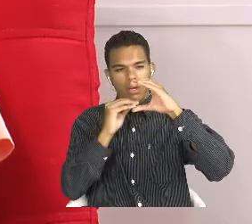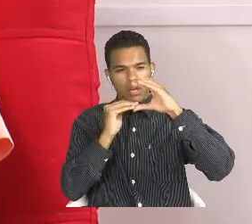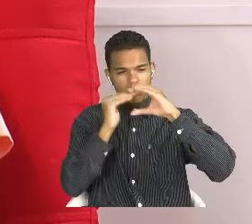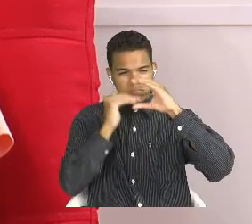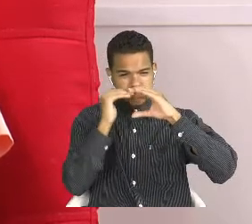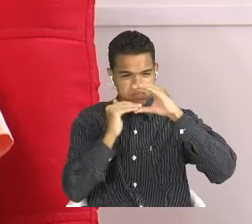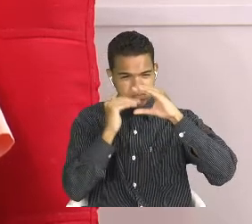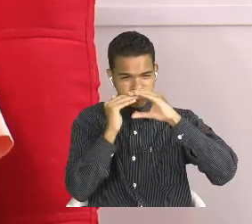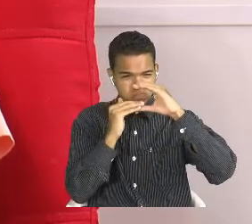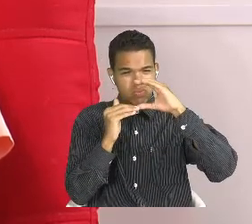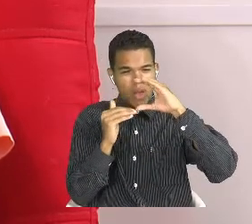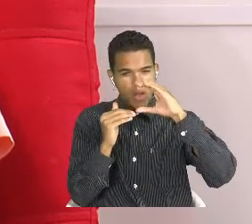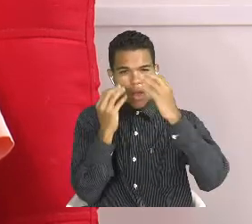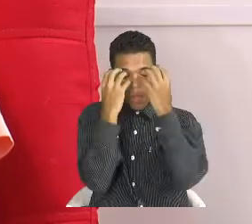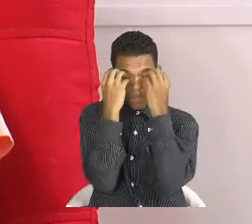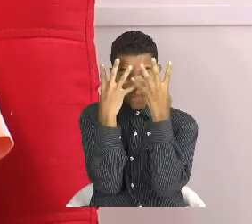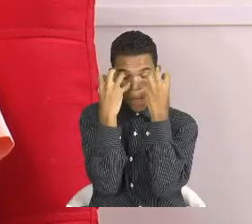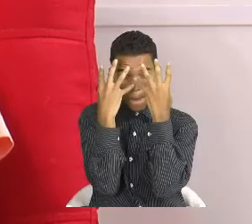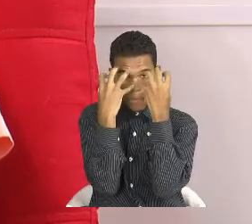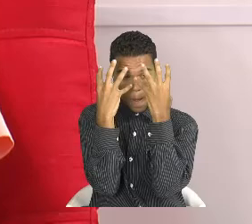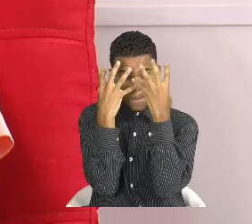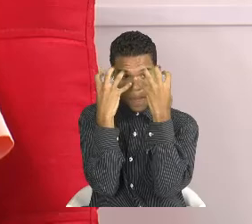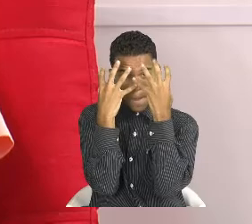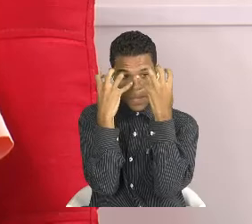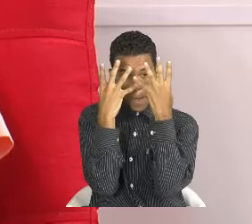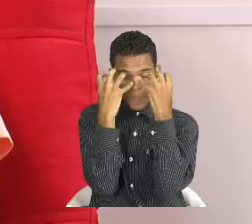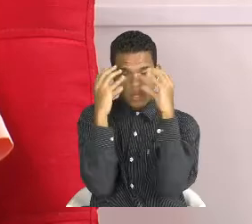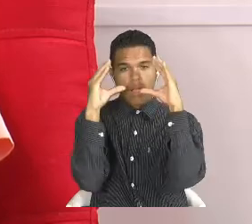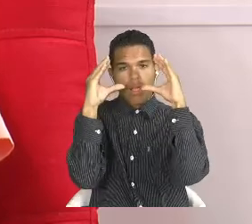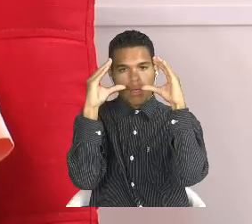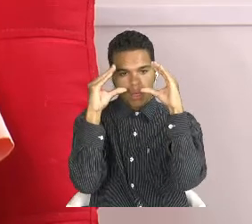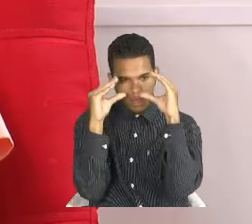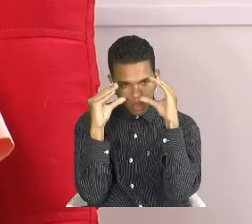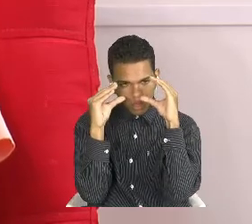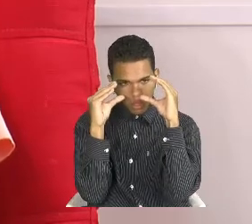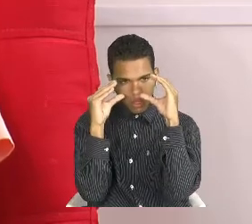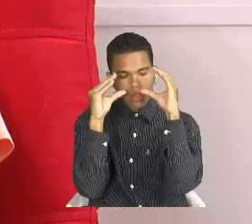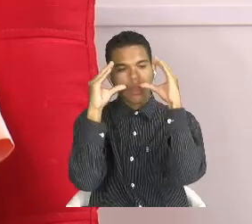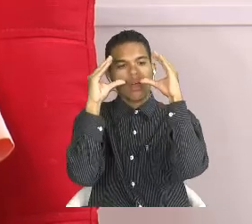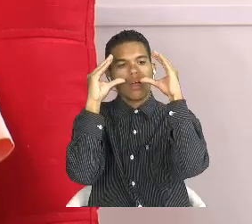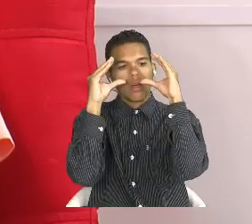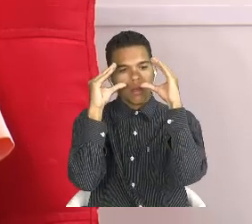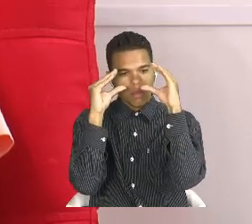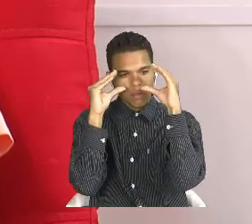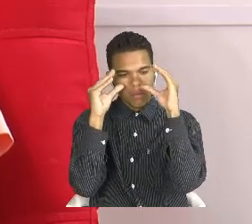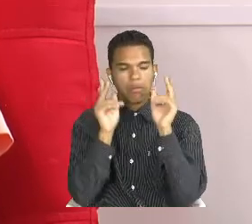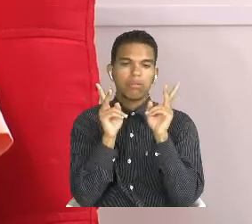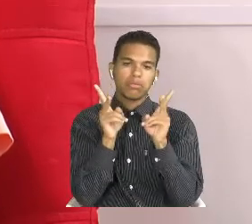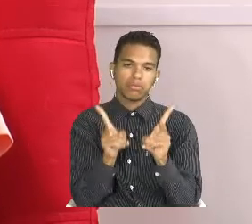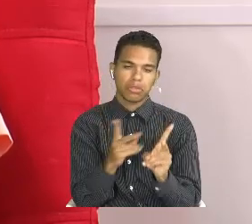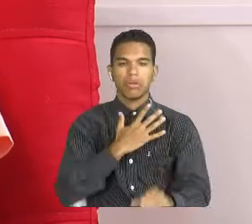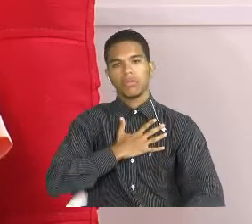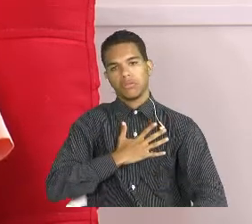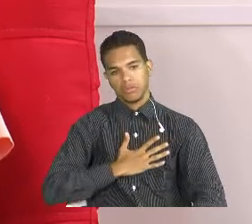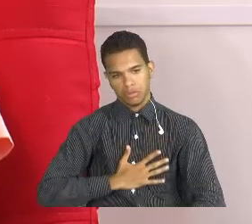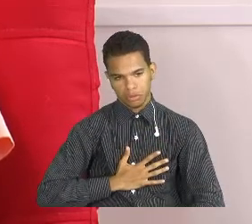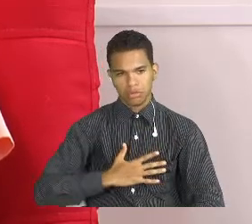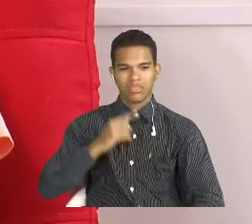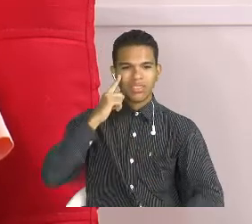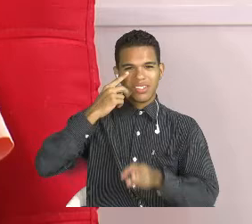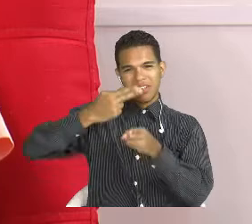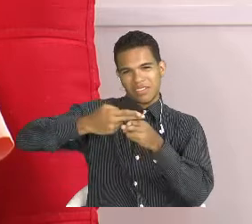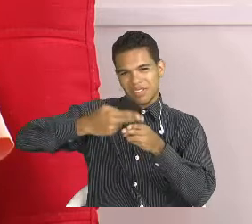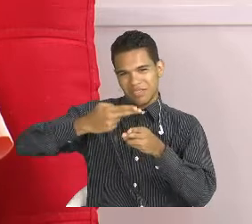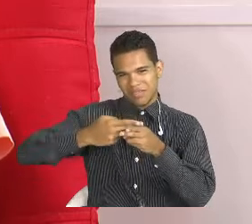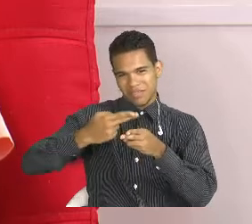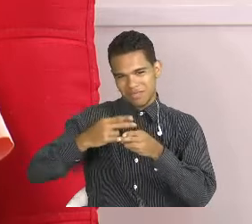óptico. Entonces, la primera línea de tratamiento son colirios tipo timolol, latanoprost, o medicamentos de diferentes tipos